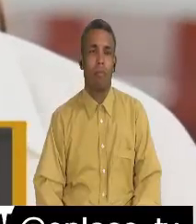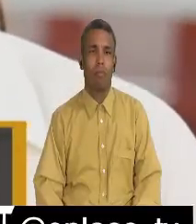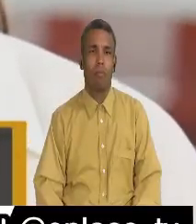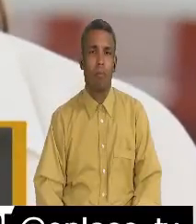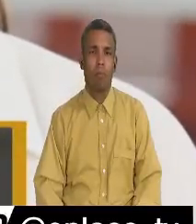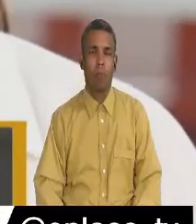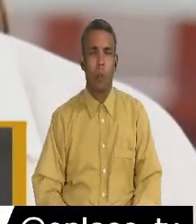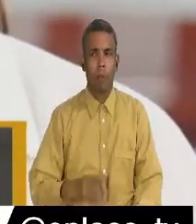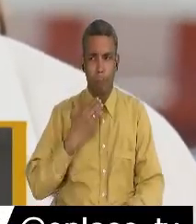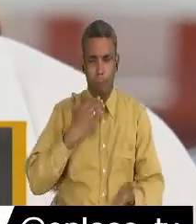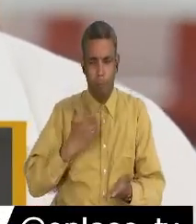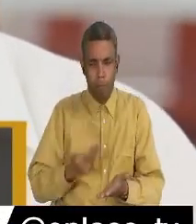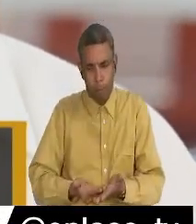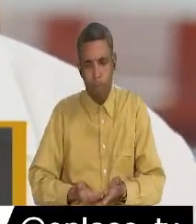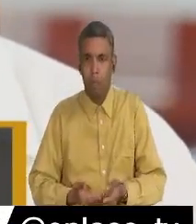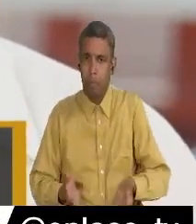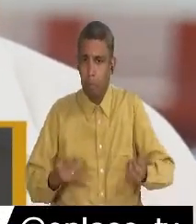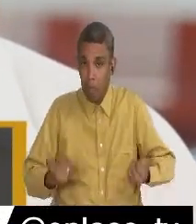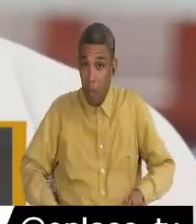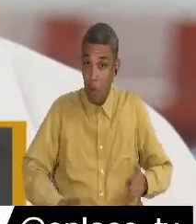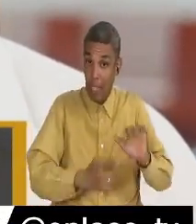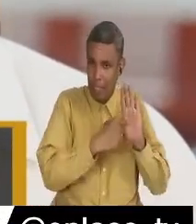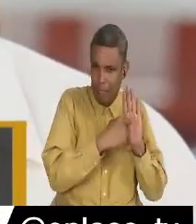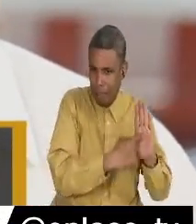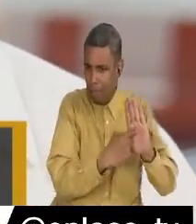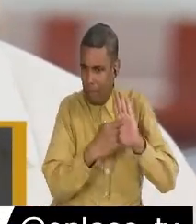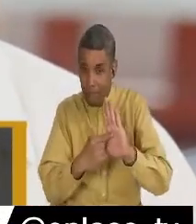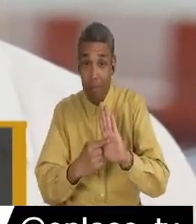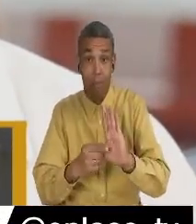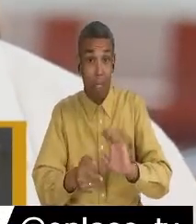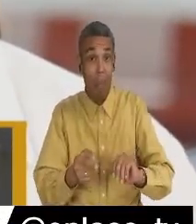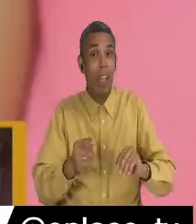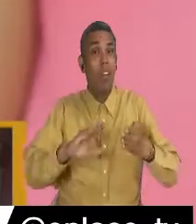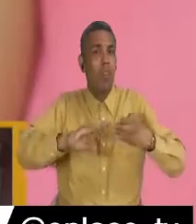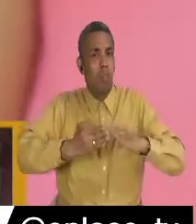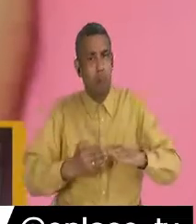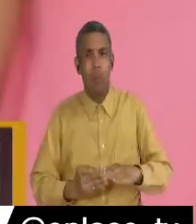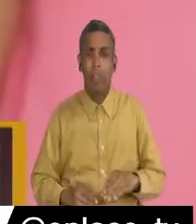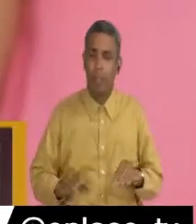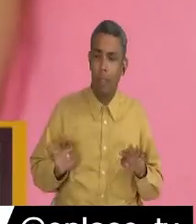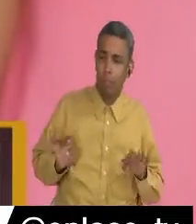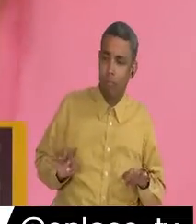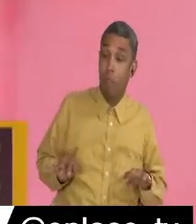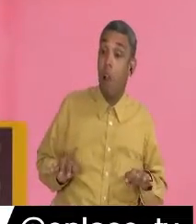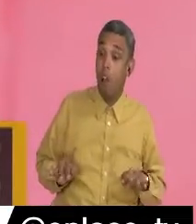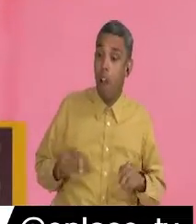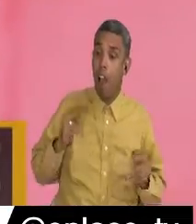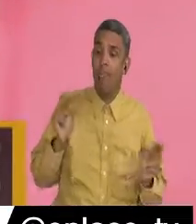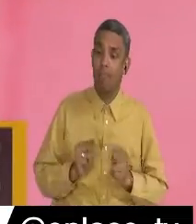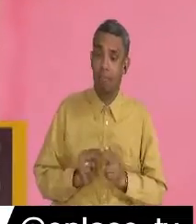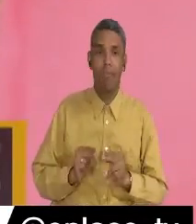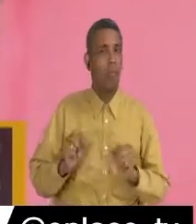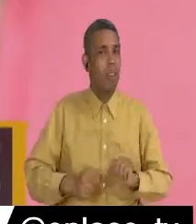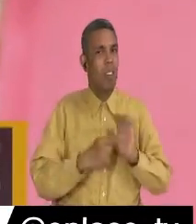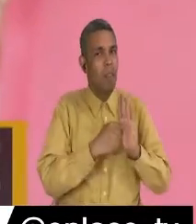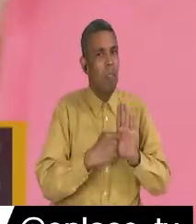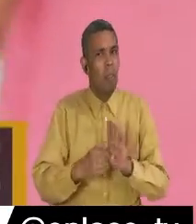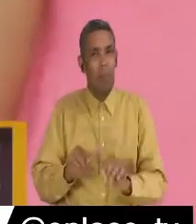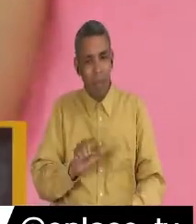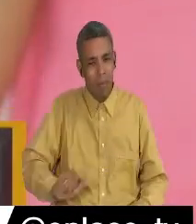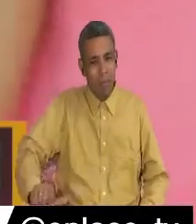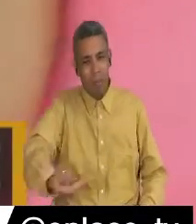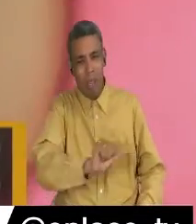ellos nosotros estamos ahora dándonos más a conocer, ¿no? Ya nos están dando más espacio, más que todas las mujeres, cabeza de familia,